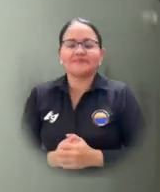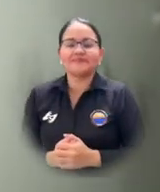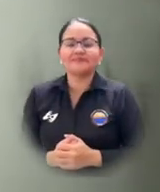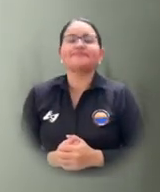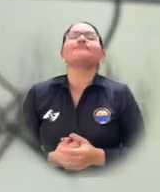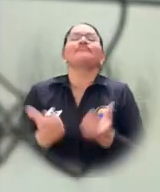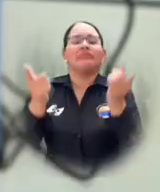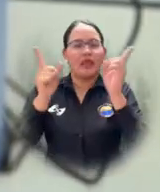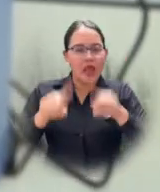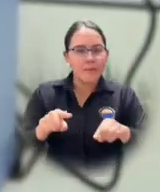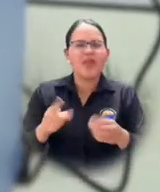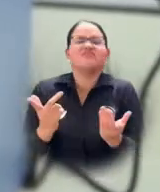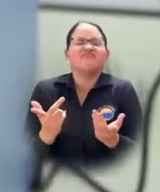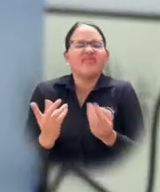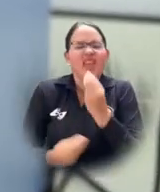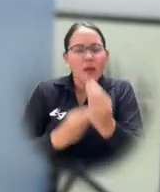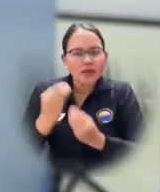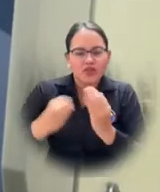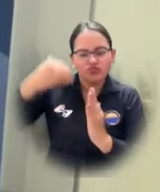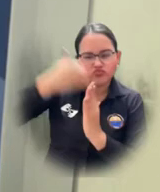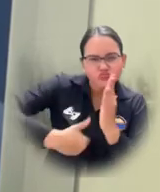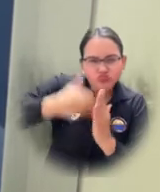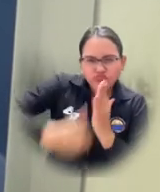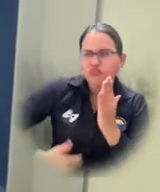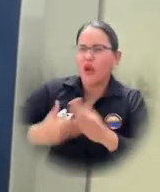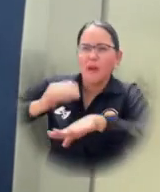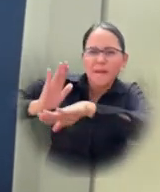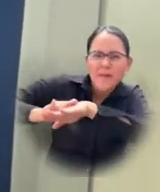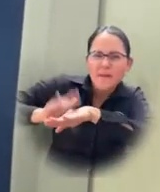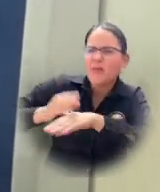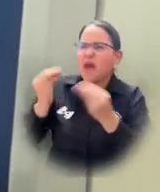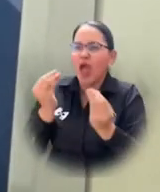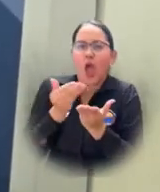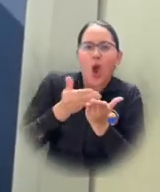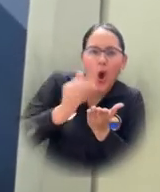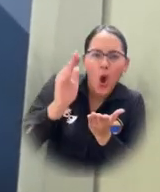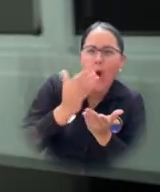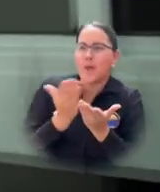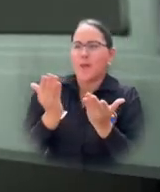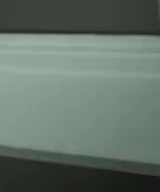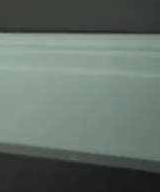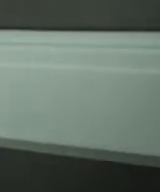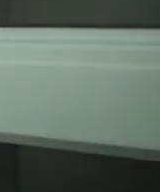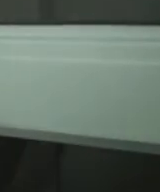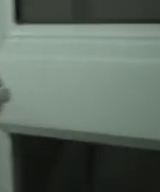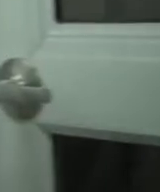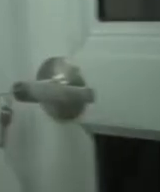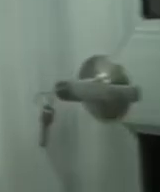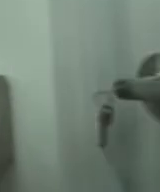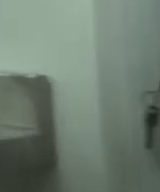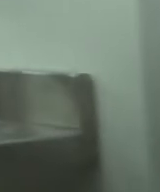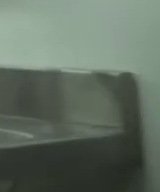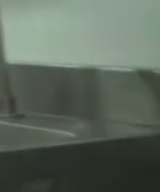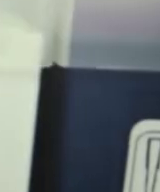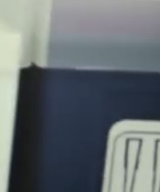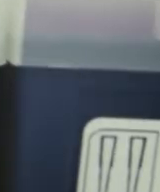También se adelantan las licitaciones de compra de los insumos y elementos necesarios para su fabricación.